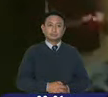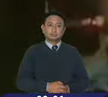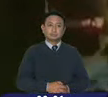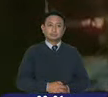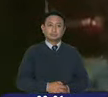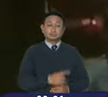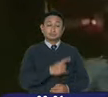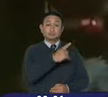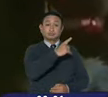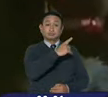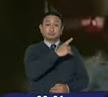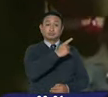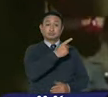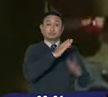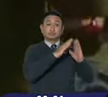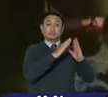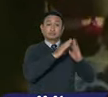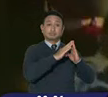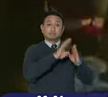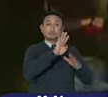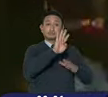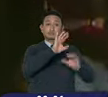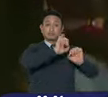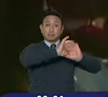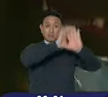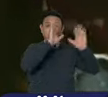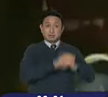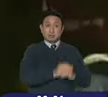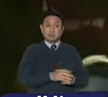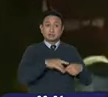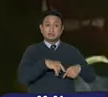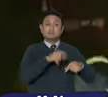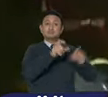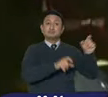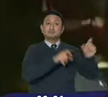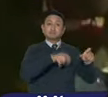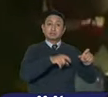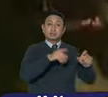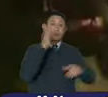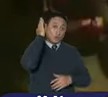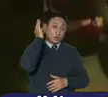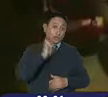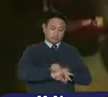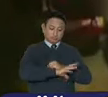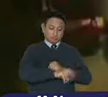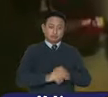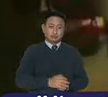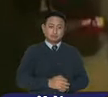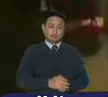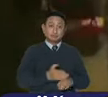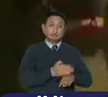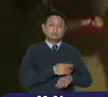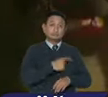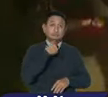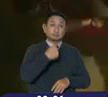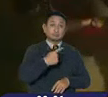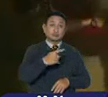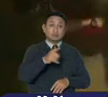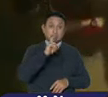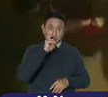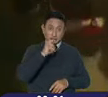En el portal de una casa, a las 4 de la madrugada, se lleva las pertenencias de unas mujeres, no sin antes advertirles que si